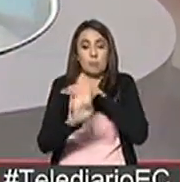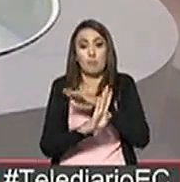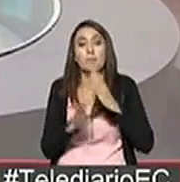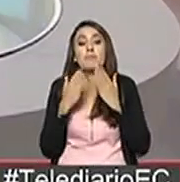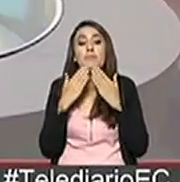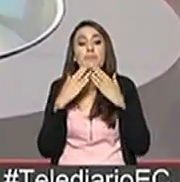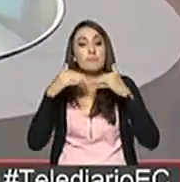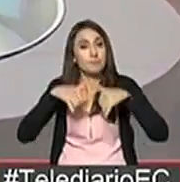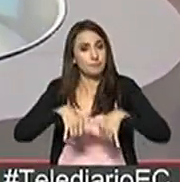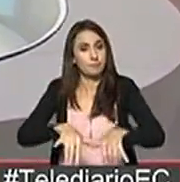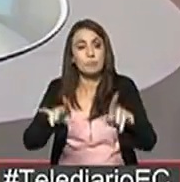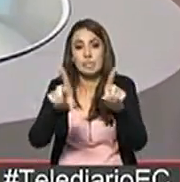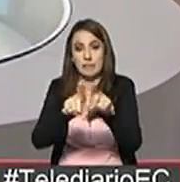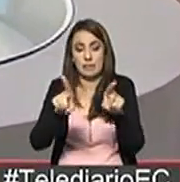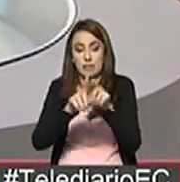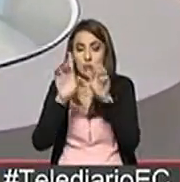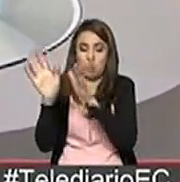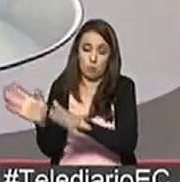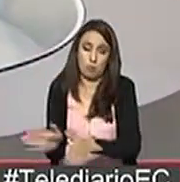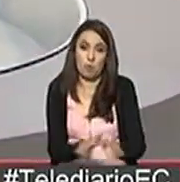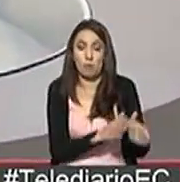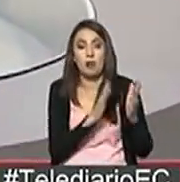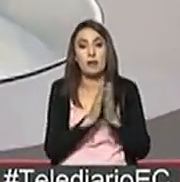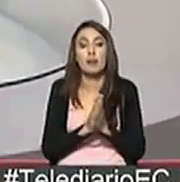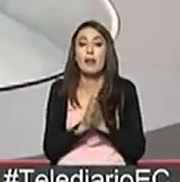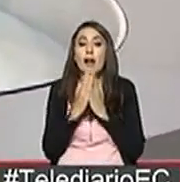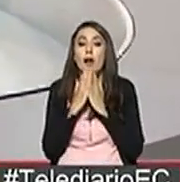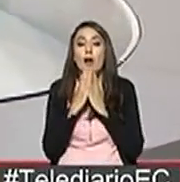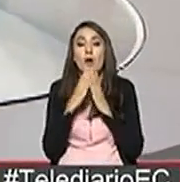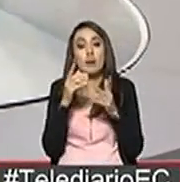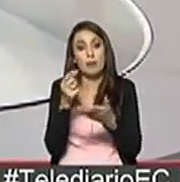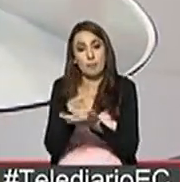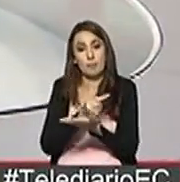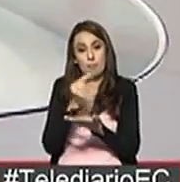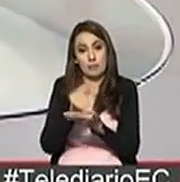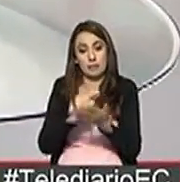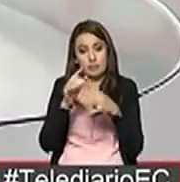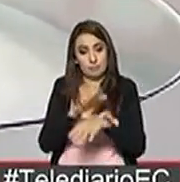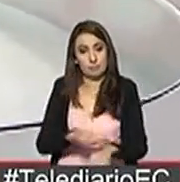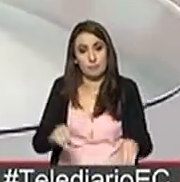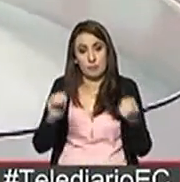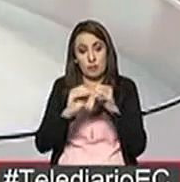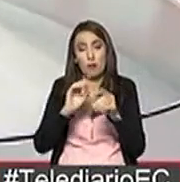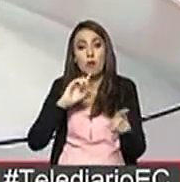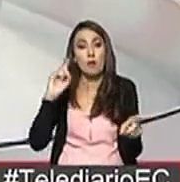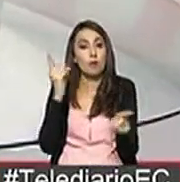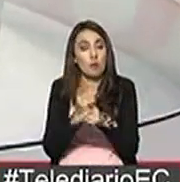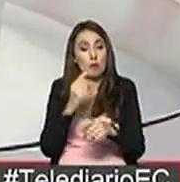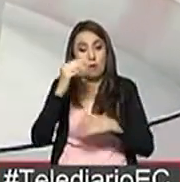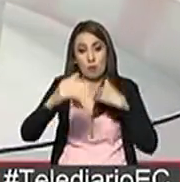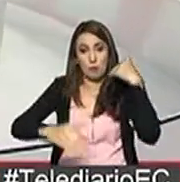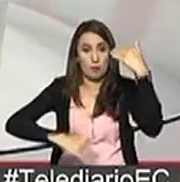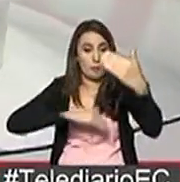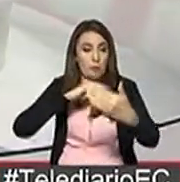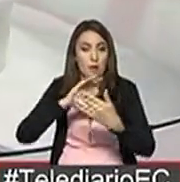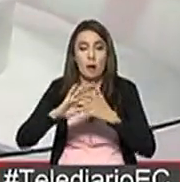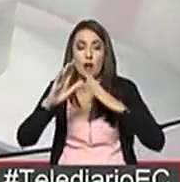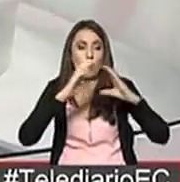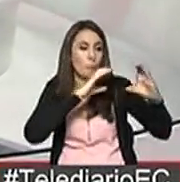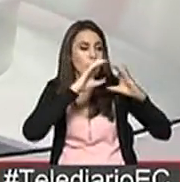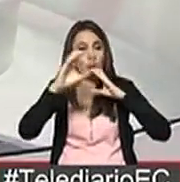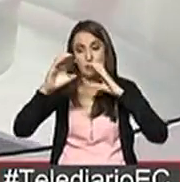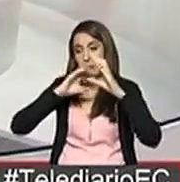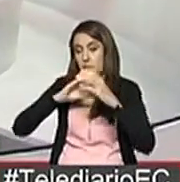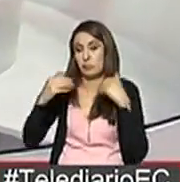veníamos igual conversando nosotros era el tema de los créditos de la banca pública. Ajá. Creo que por un tema más de comunicación, a veces en las